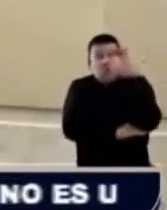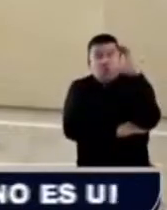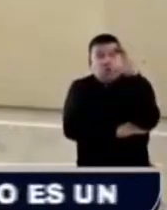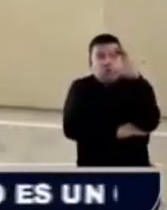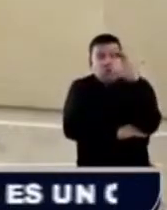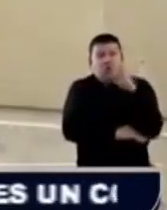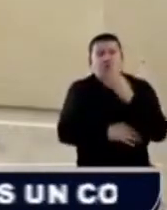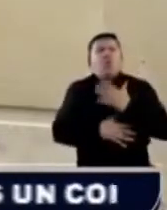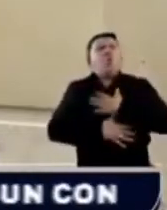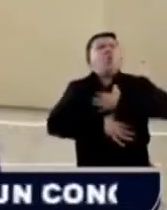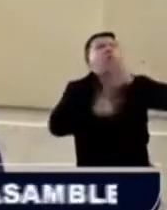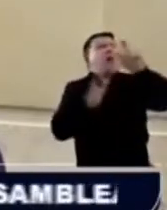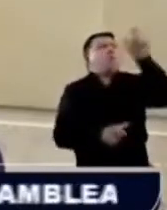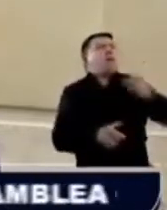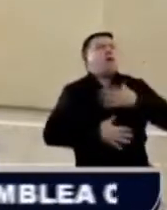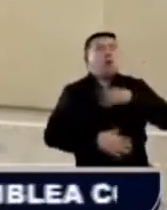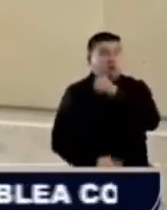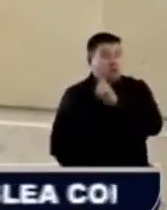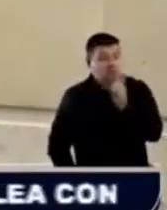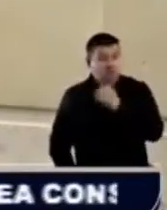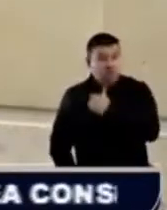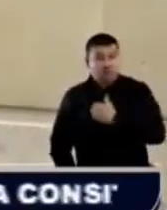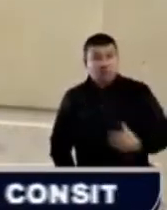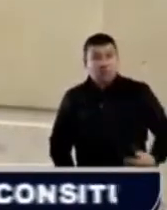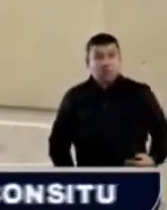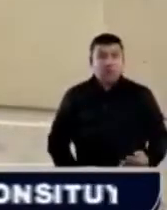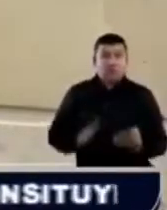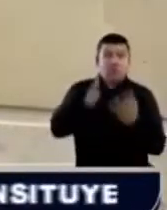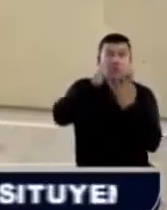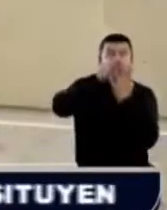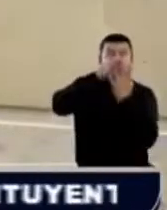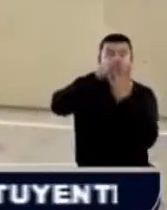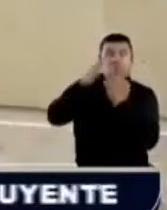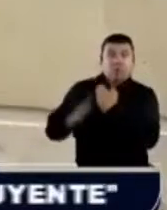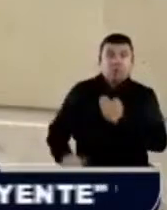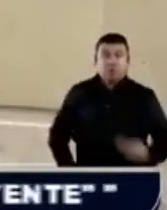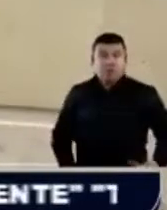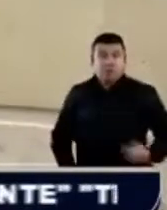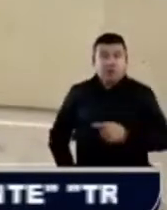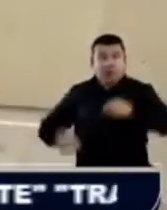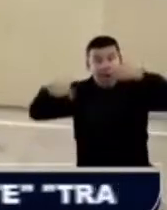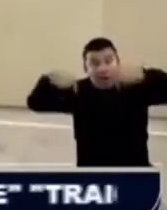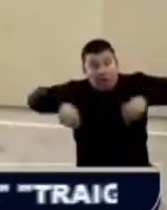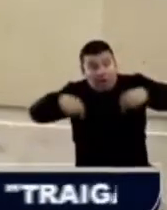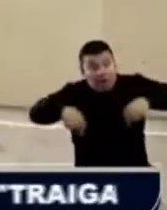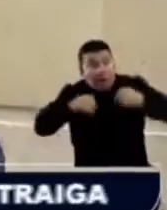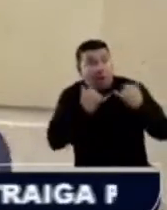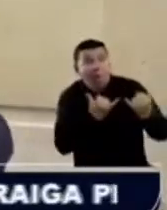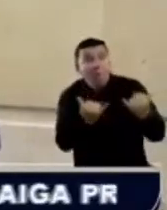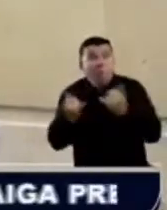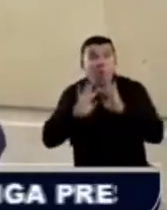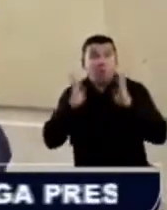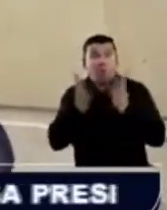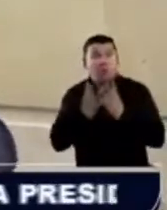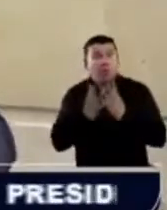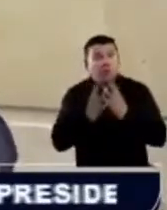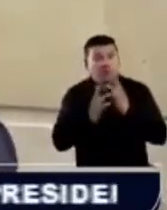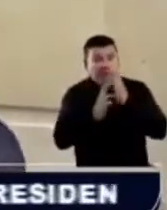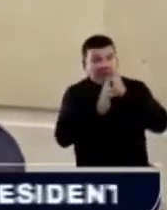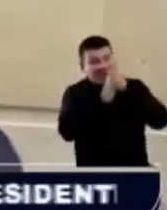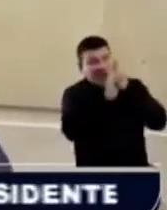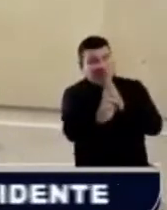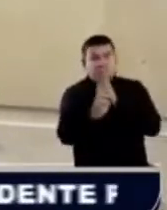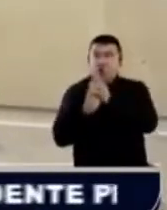el actual presidente del Senado habría comprado votos en el departamento del